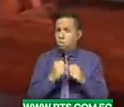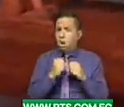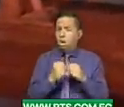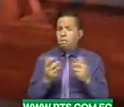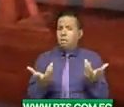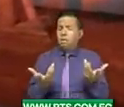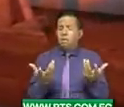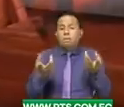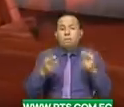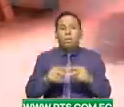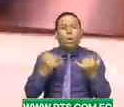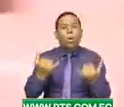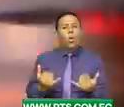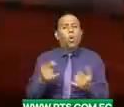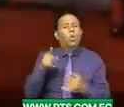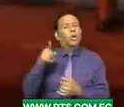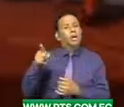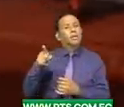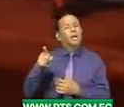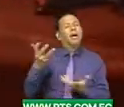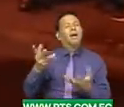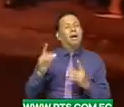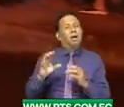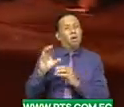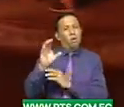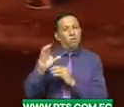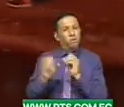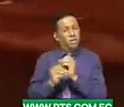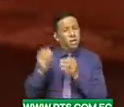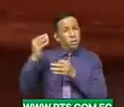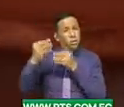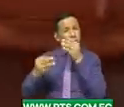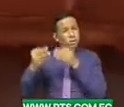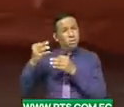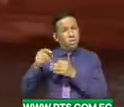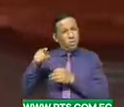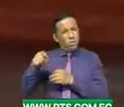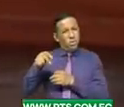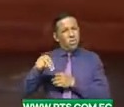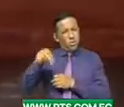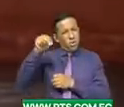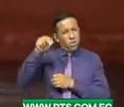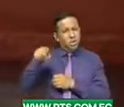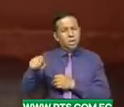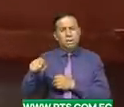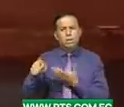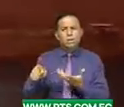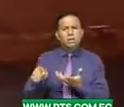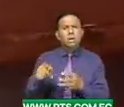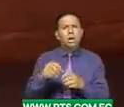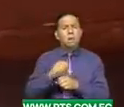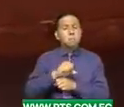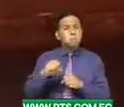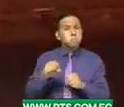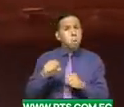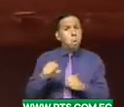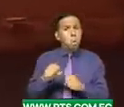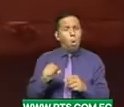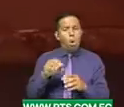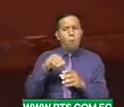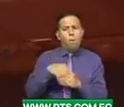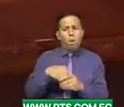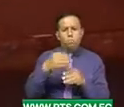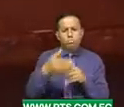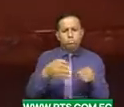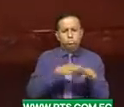ocurrió también hoy en la unidad judicial del albán borja con los tacos de pentolita que encontraron y